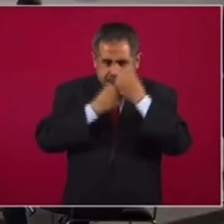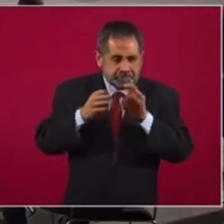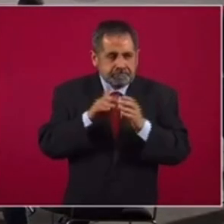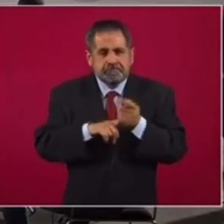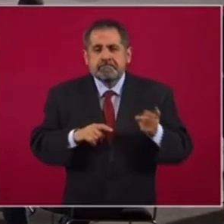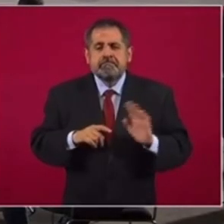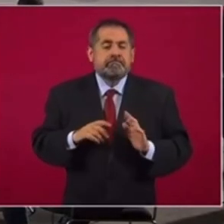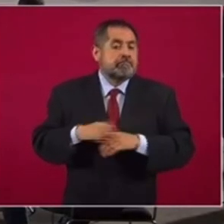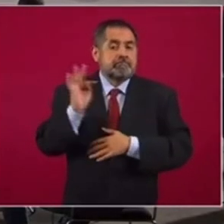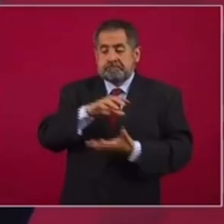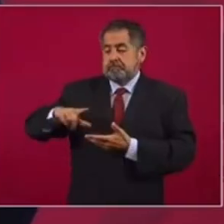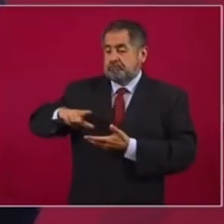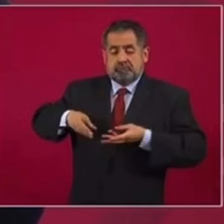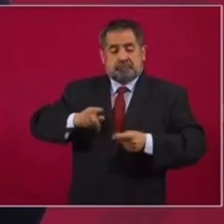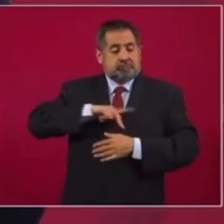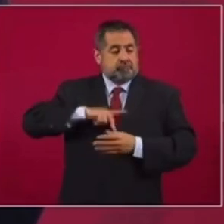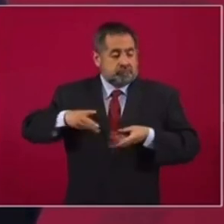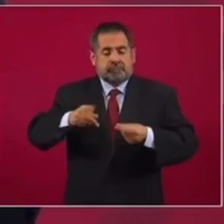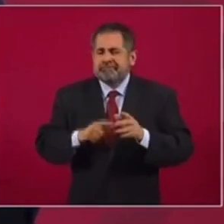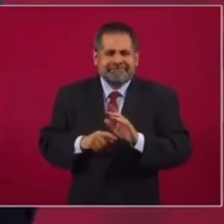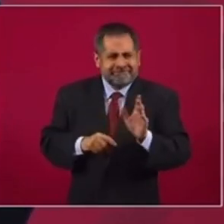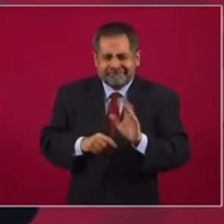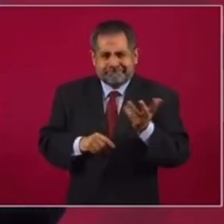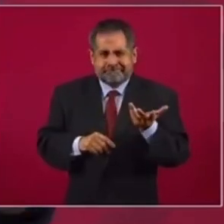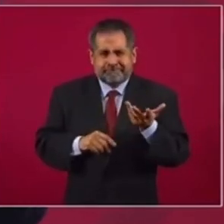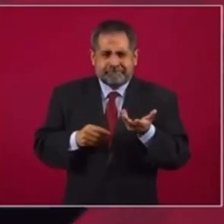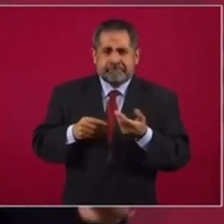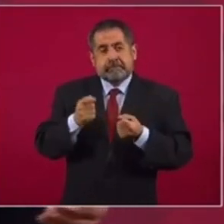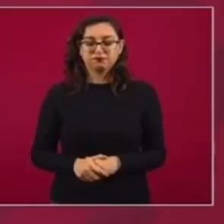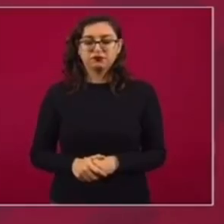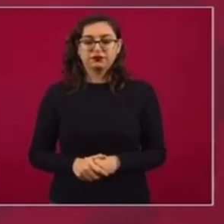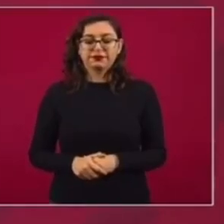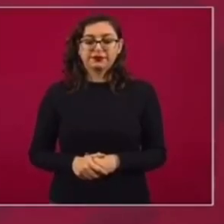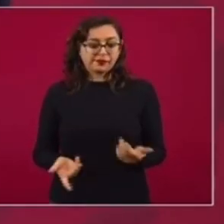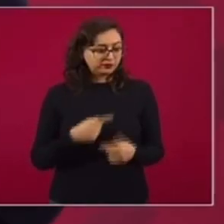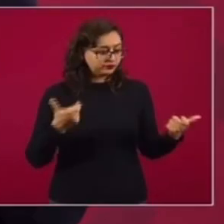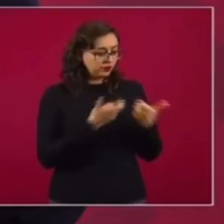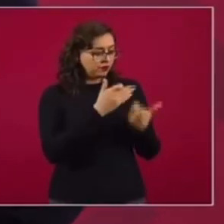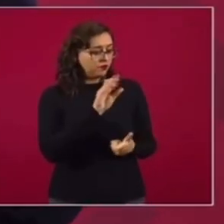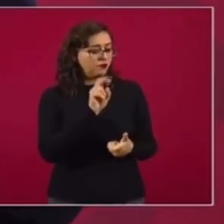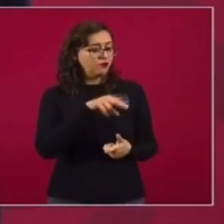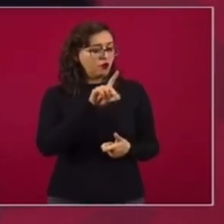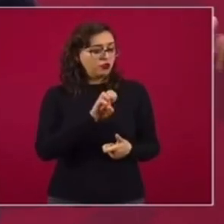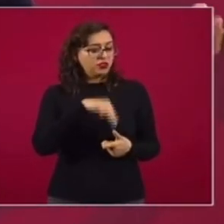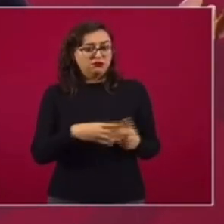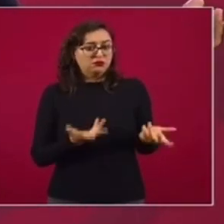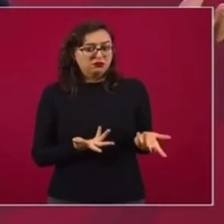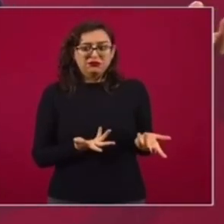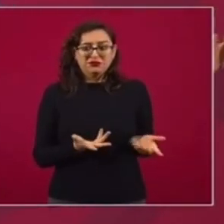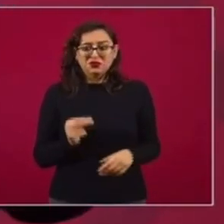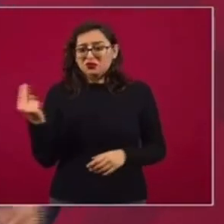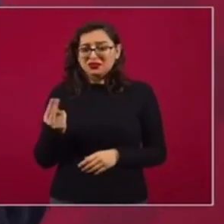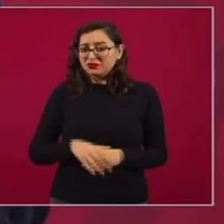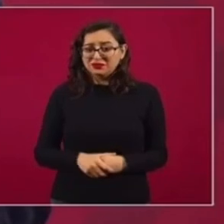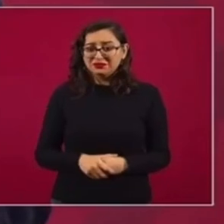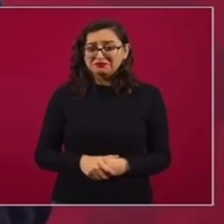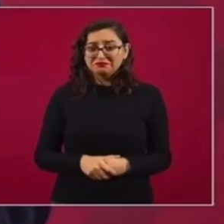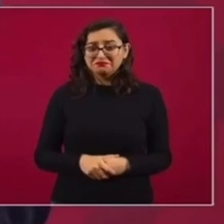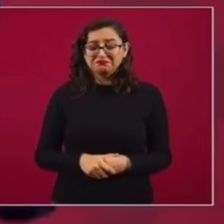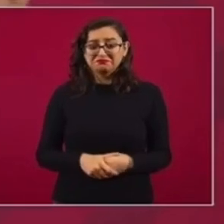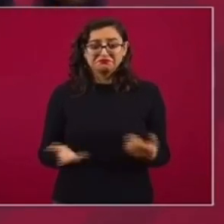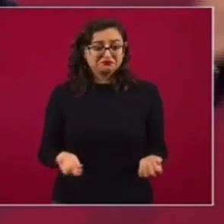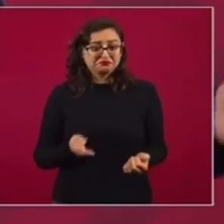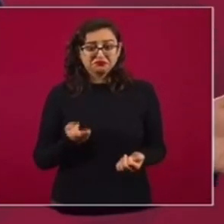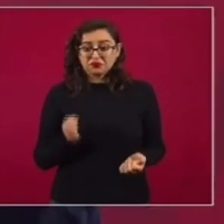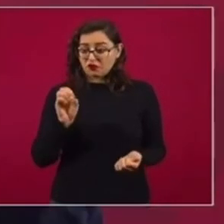analizarlo, porque si ahorramos, que no se burocratice todo. ¿El Fonden qué? No hace falta.